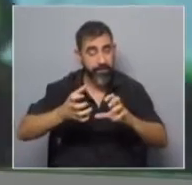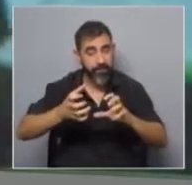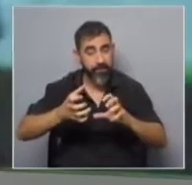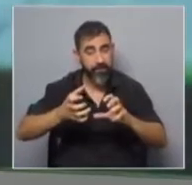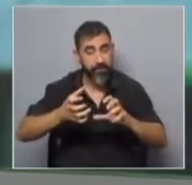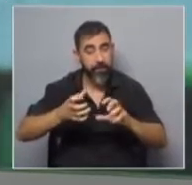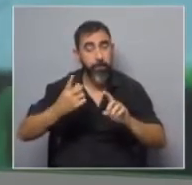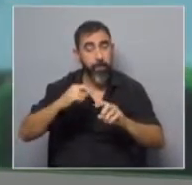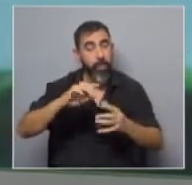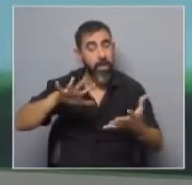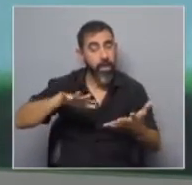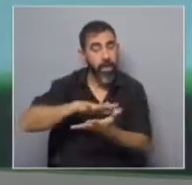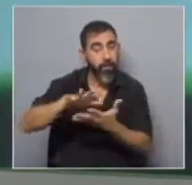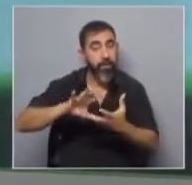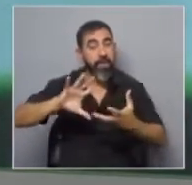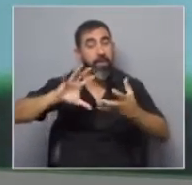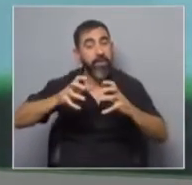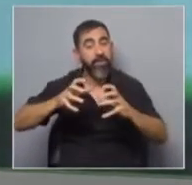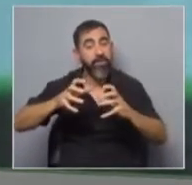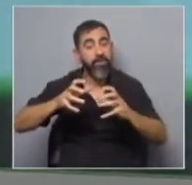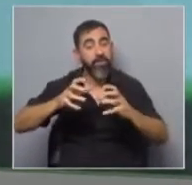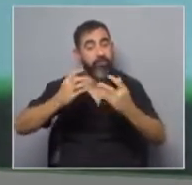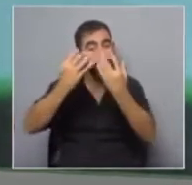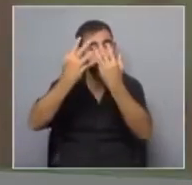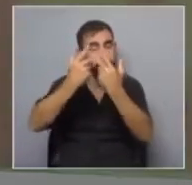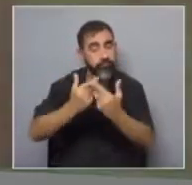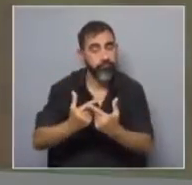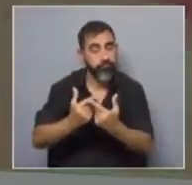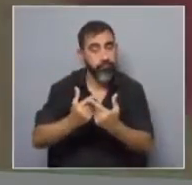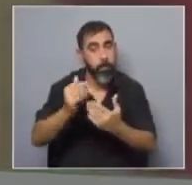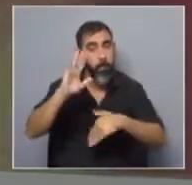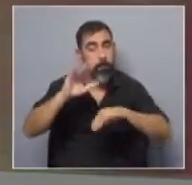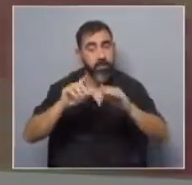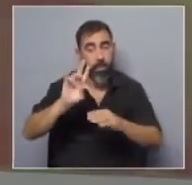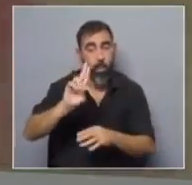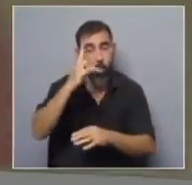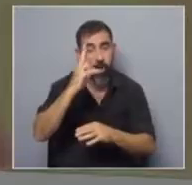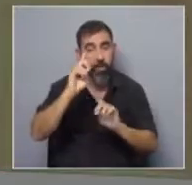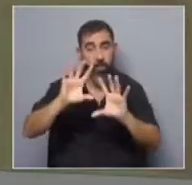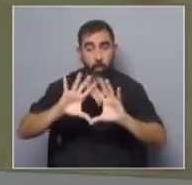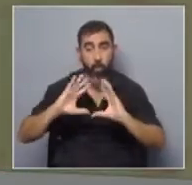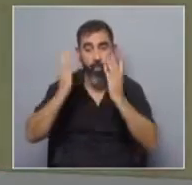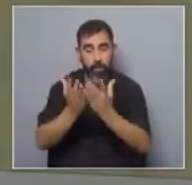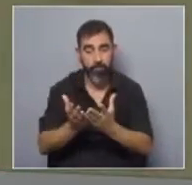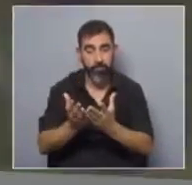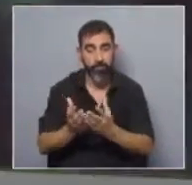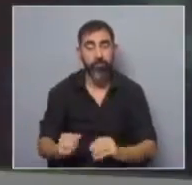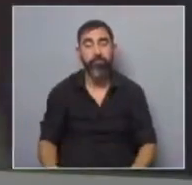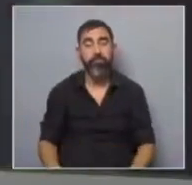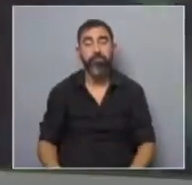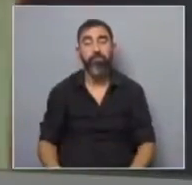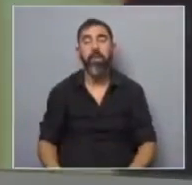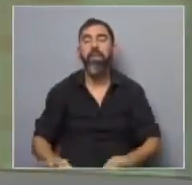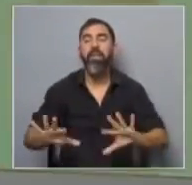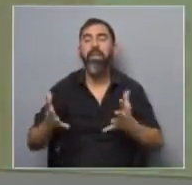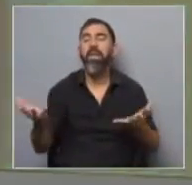el contexto de crisis muy estructurales y muy mayores que tiene tanto el país como a nivel global. ¿Qué es lo que está pasando